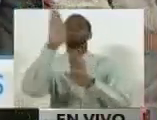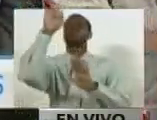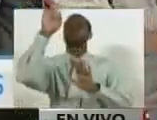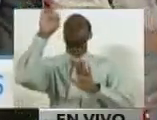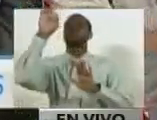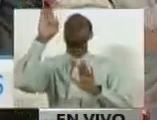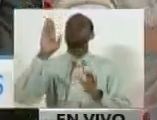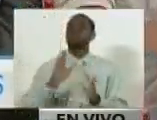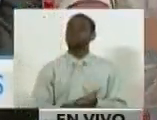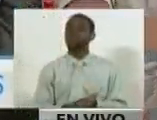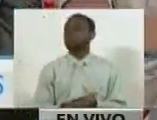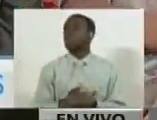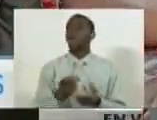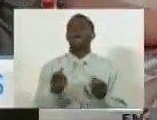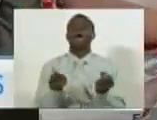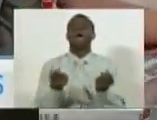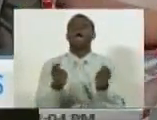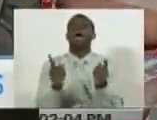No es cualquier cosa.